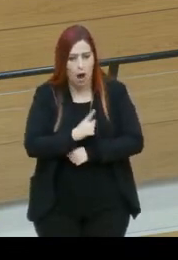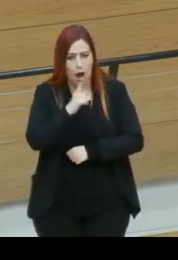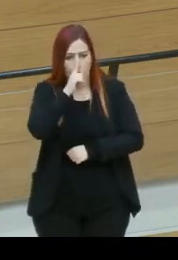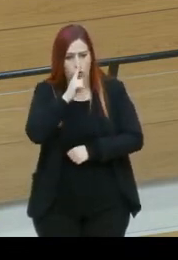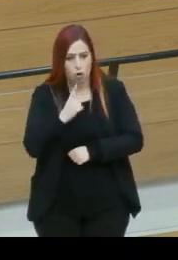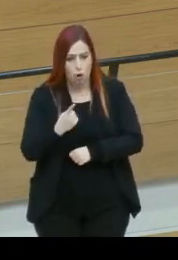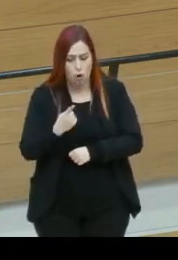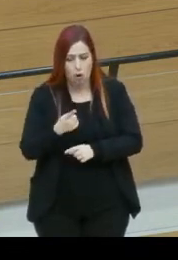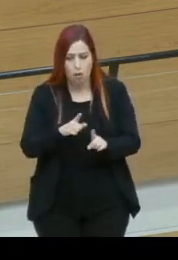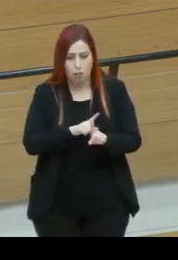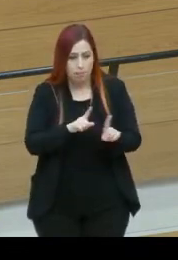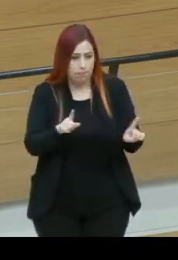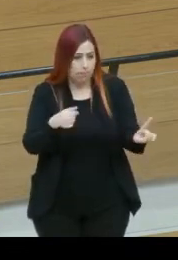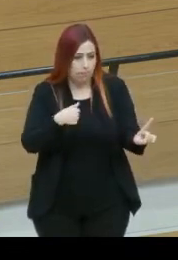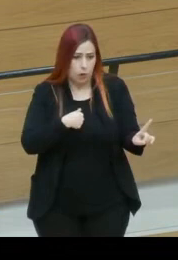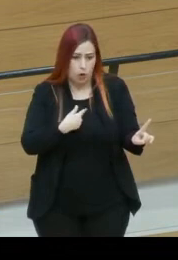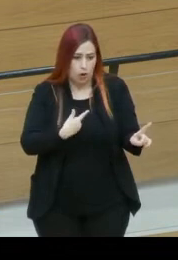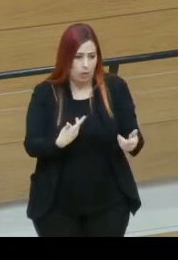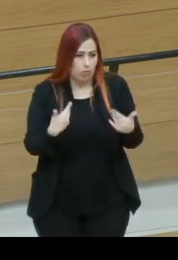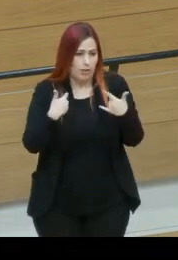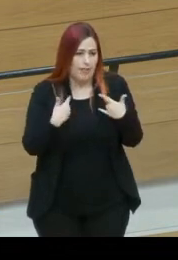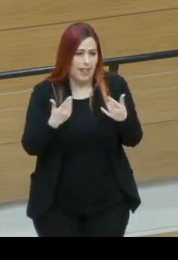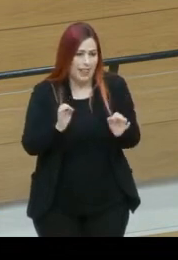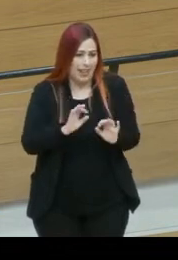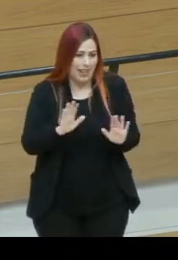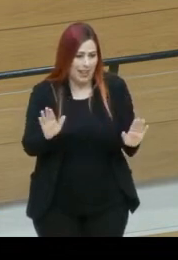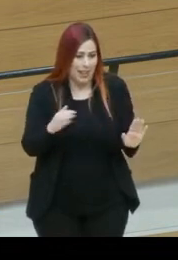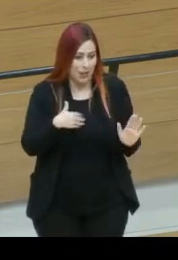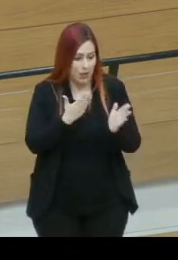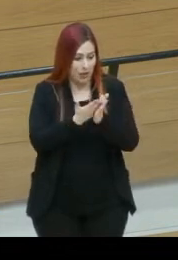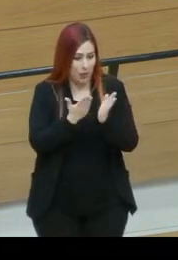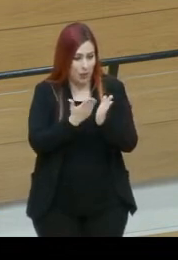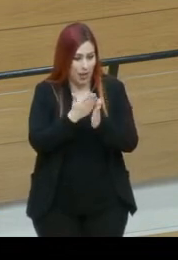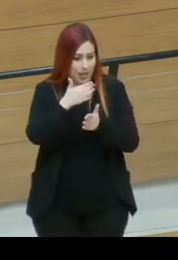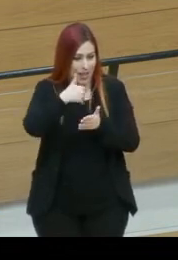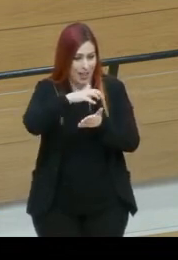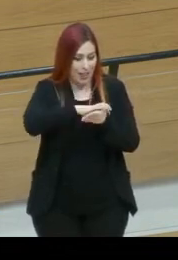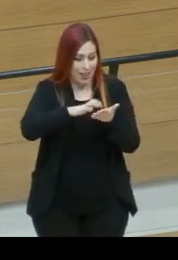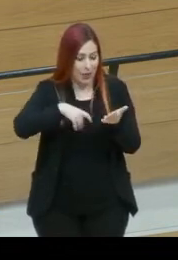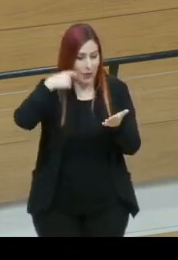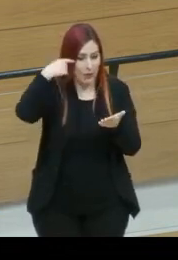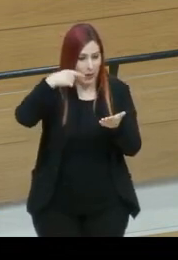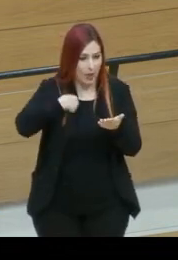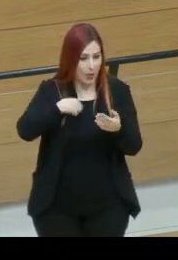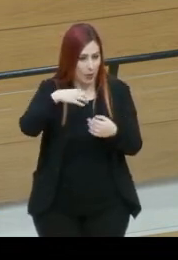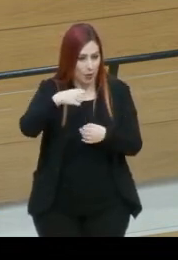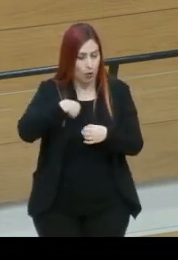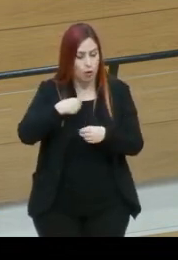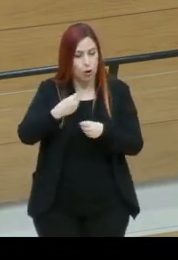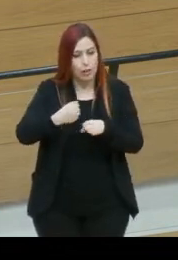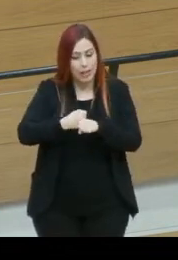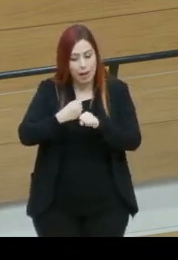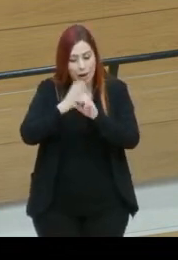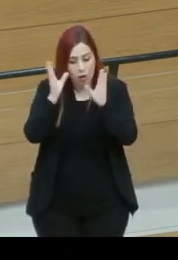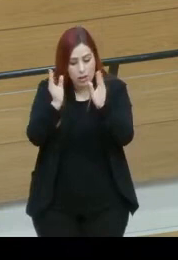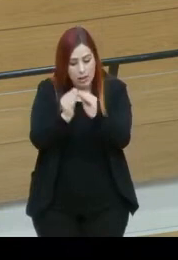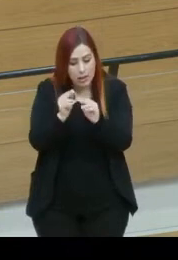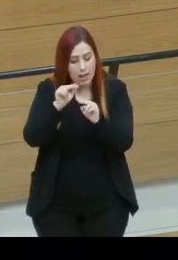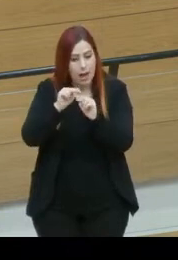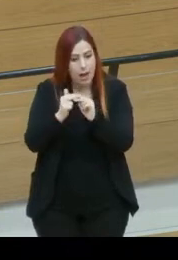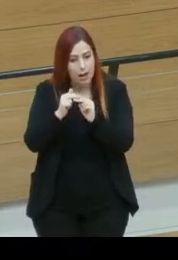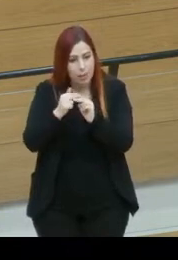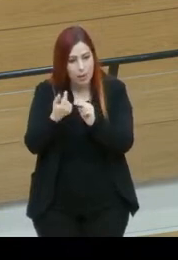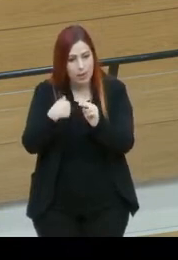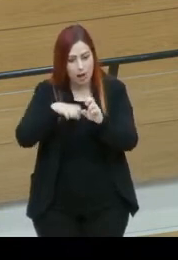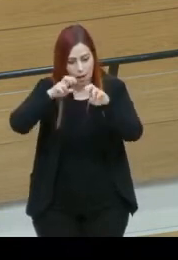entra dentro de mis competencias como estudiante de doctorado, sino que yo solo, digamos, sintetizo, ¿no?, la herramienta y ya eso